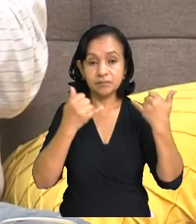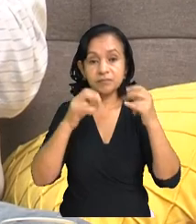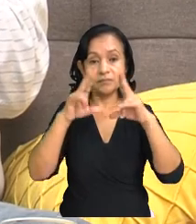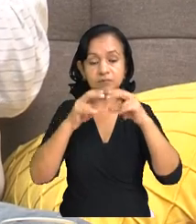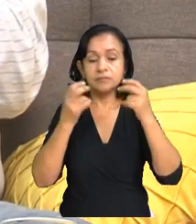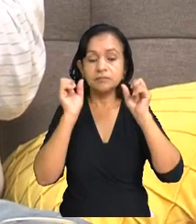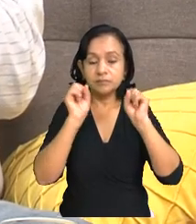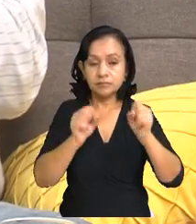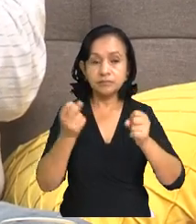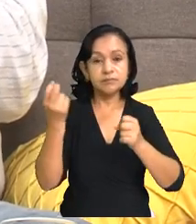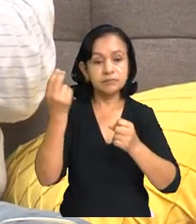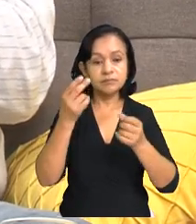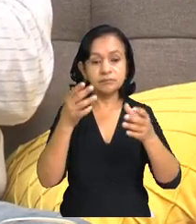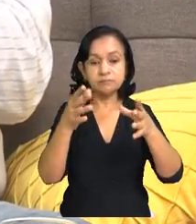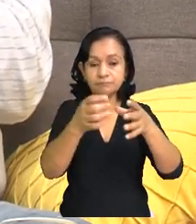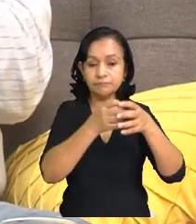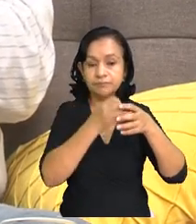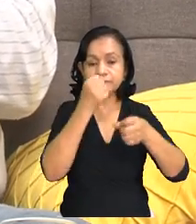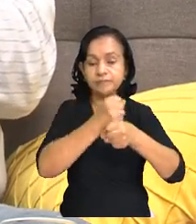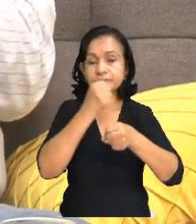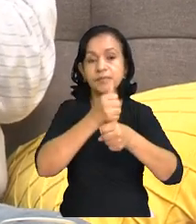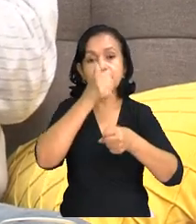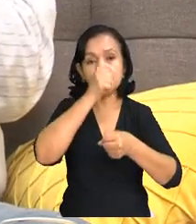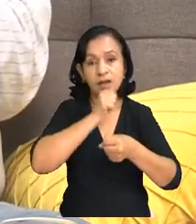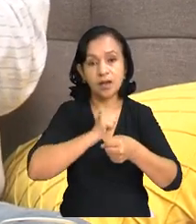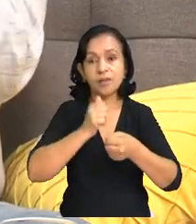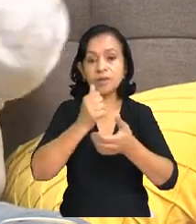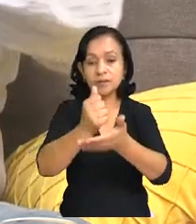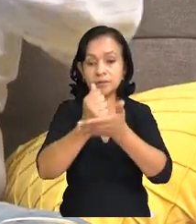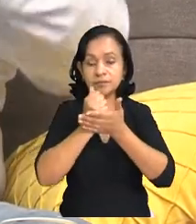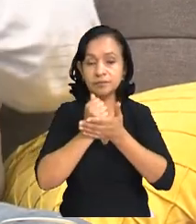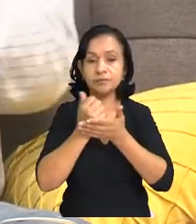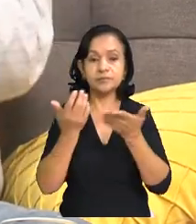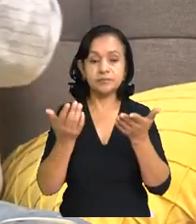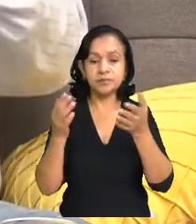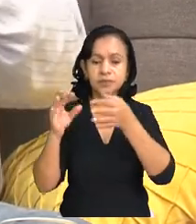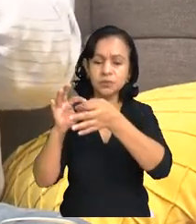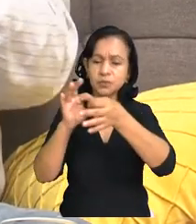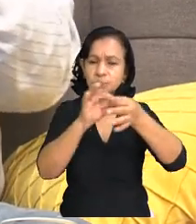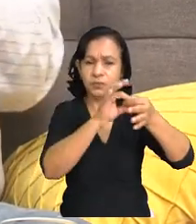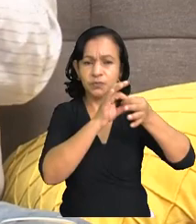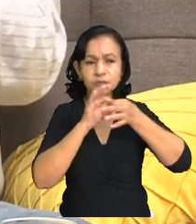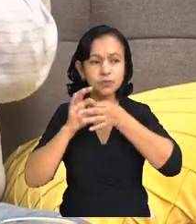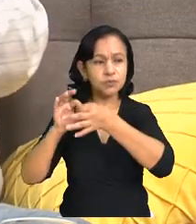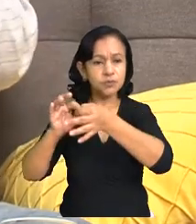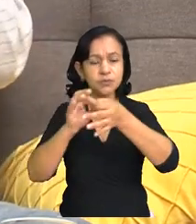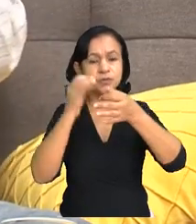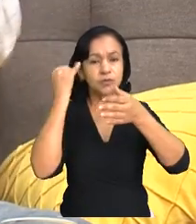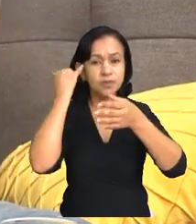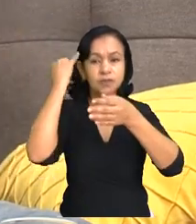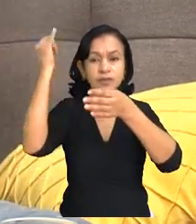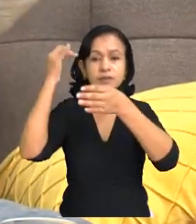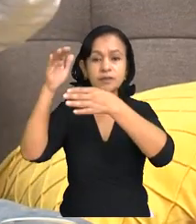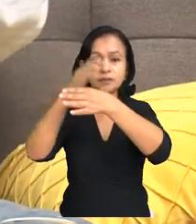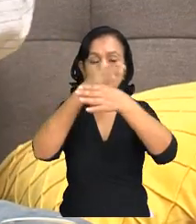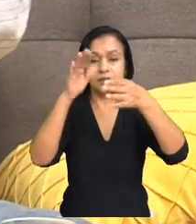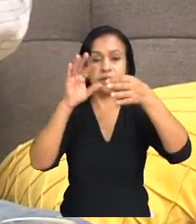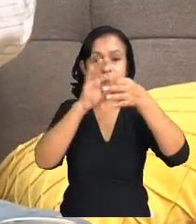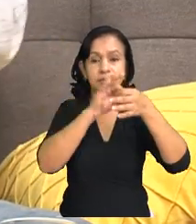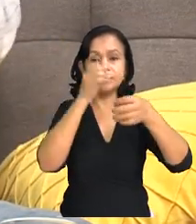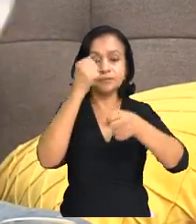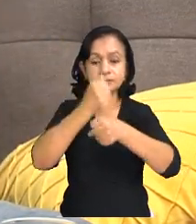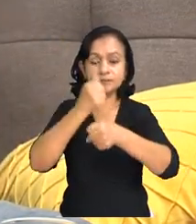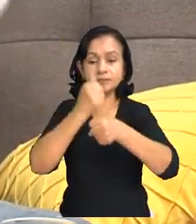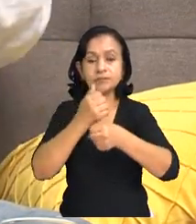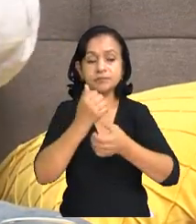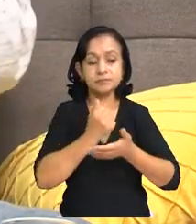aprovechemos al máximo las instituciones que estamos trabajando ahí. Entonces, es sumar, articular todas esas ideas que andan ahí y trabajarlas por el